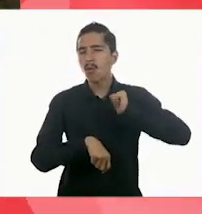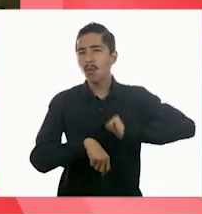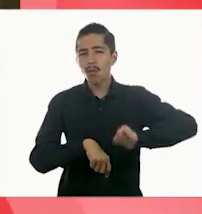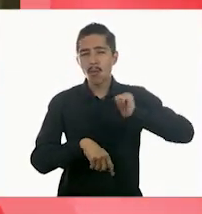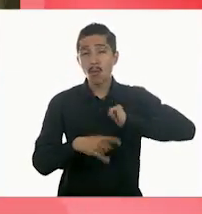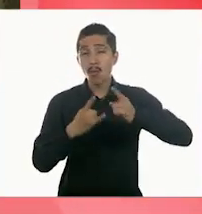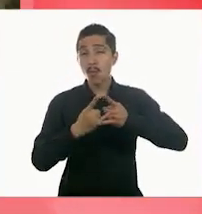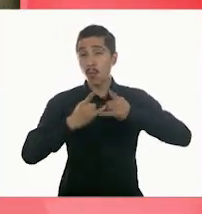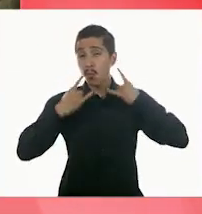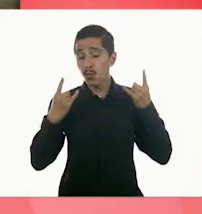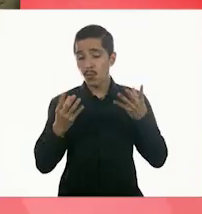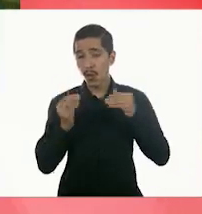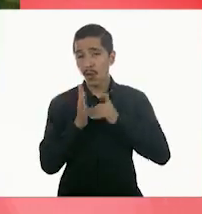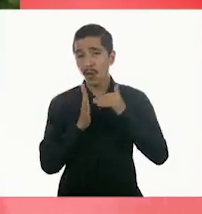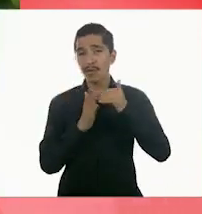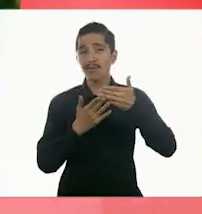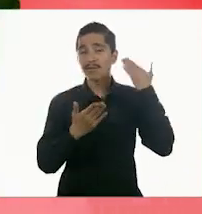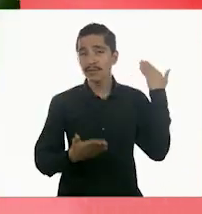milenaria.